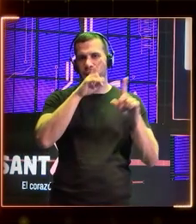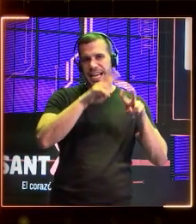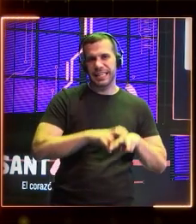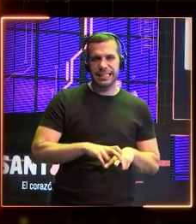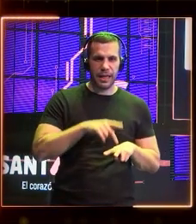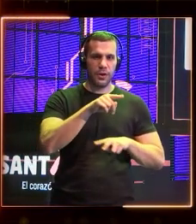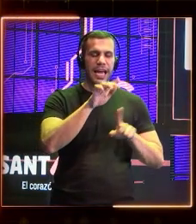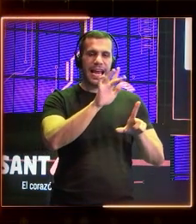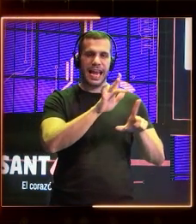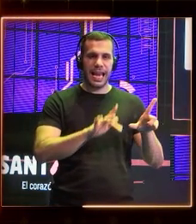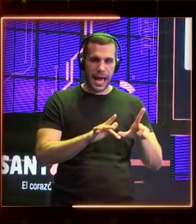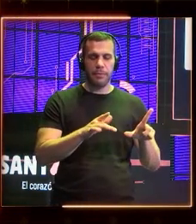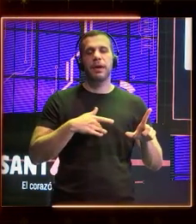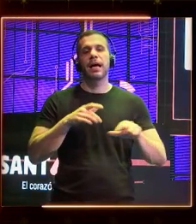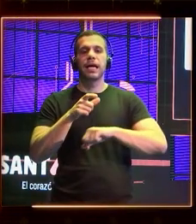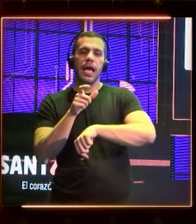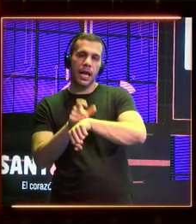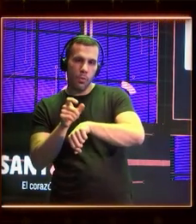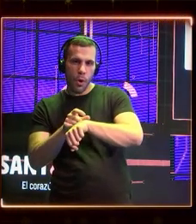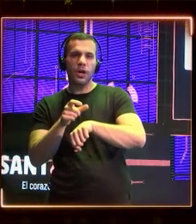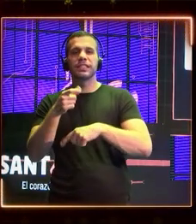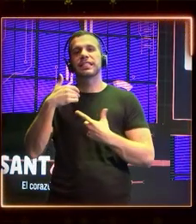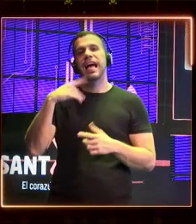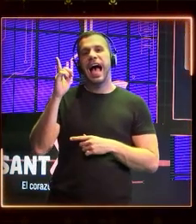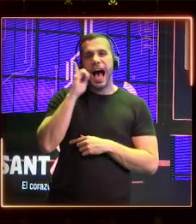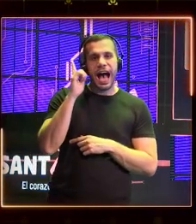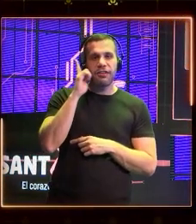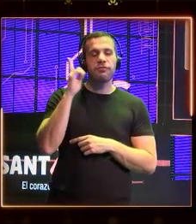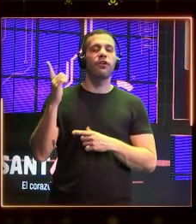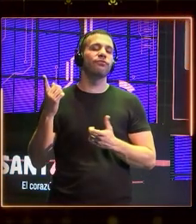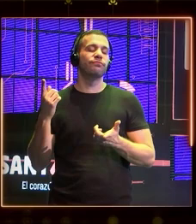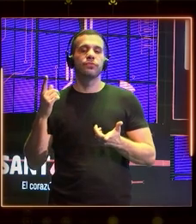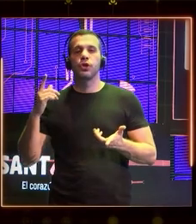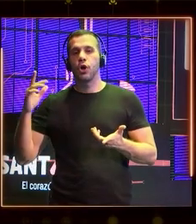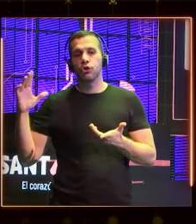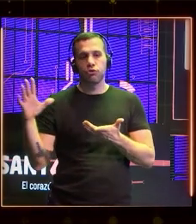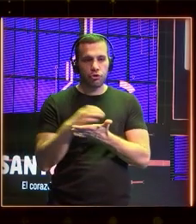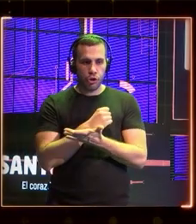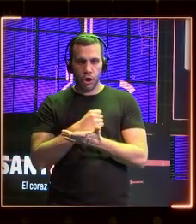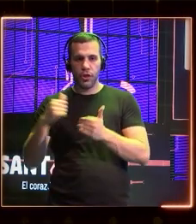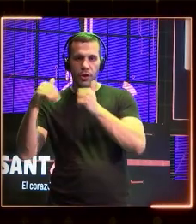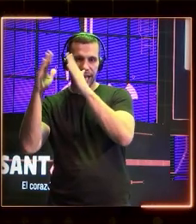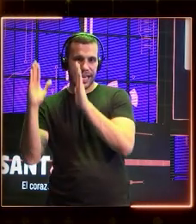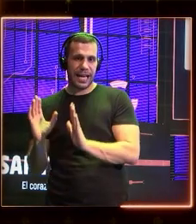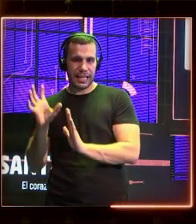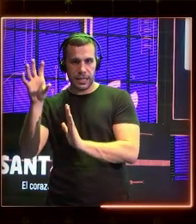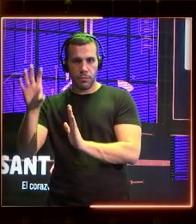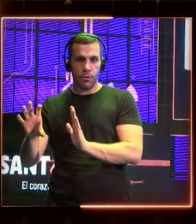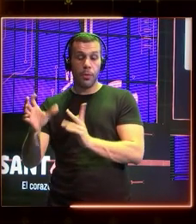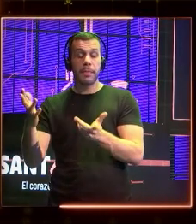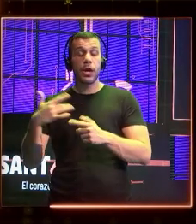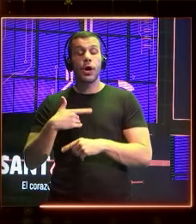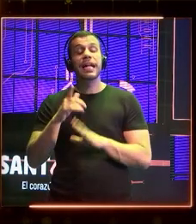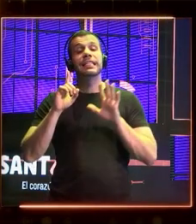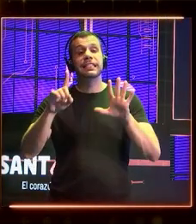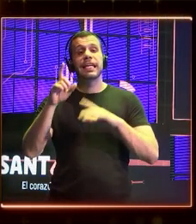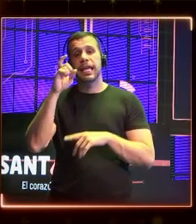Apple watch el homepod los iPhone pero el 6 de junio del año